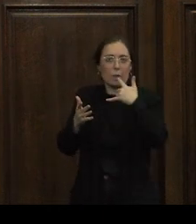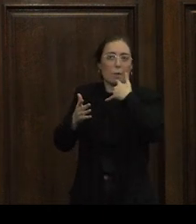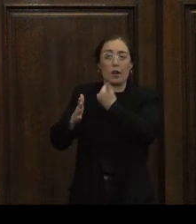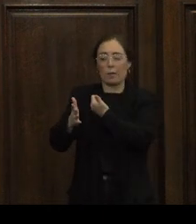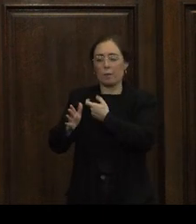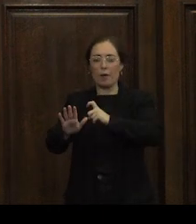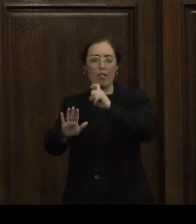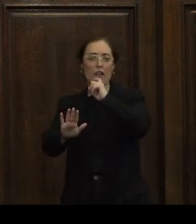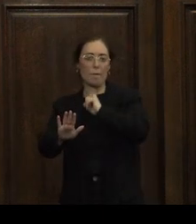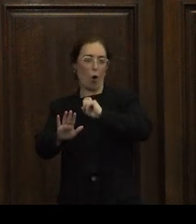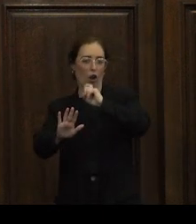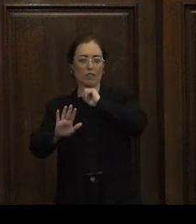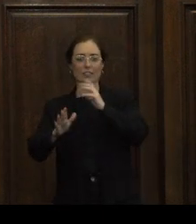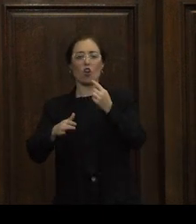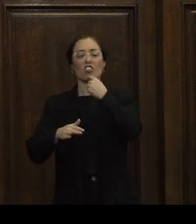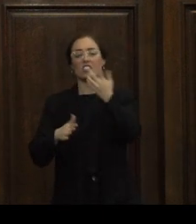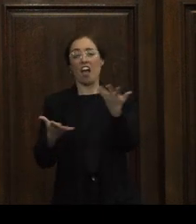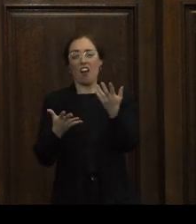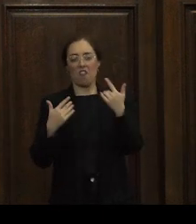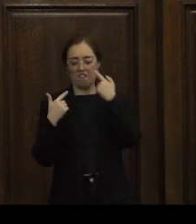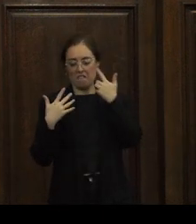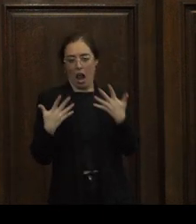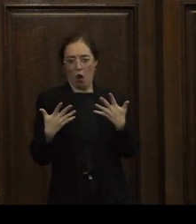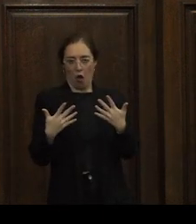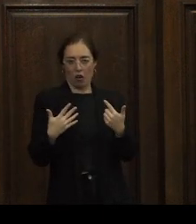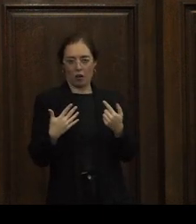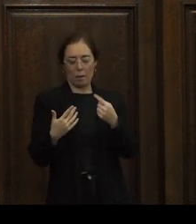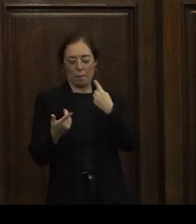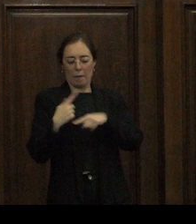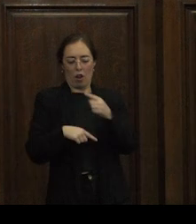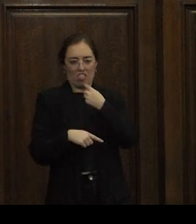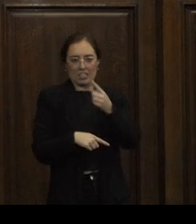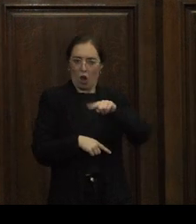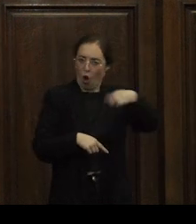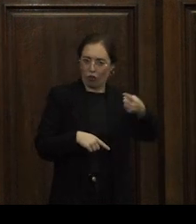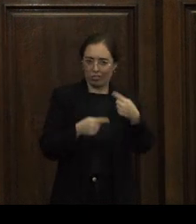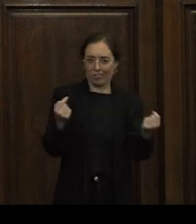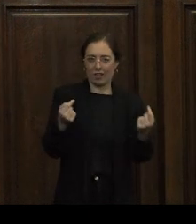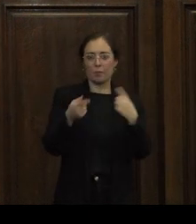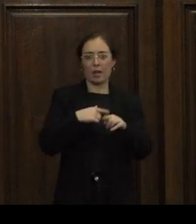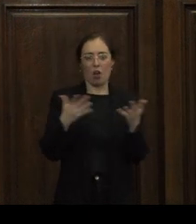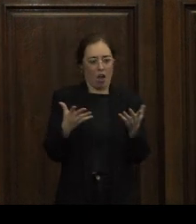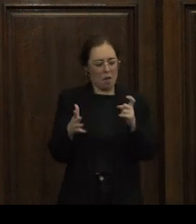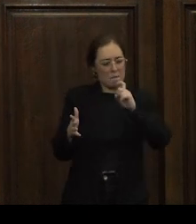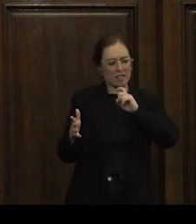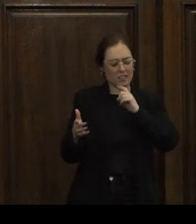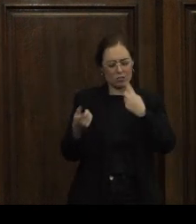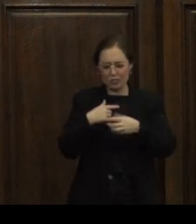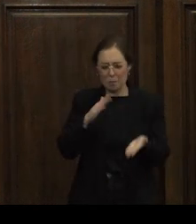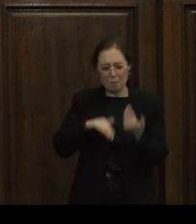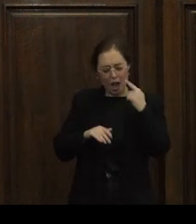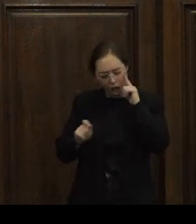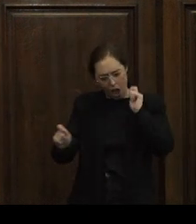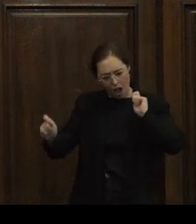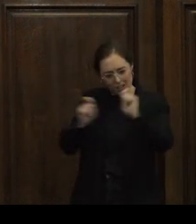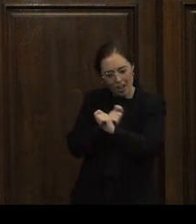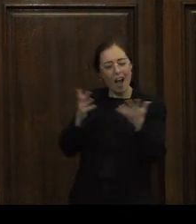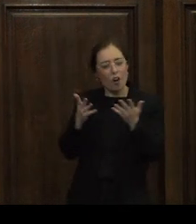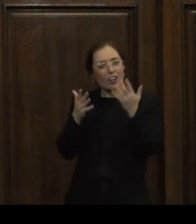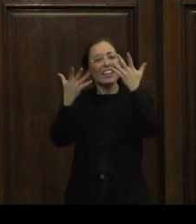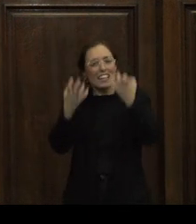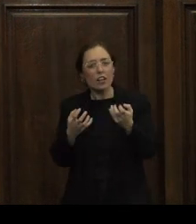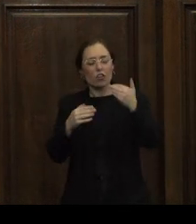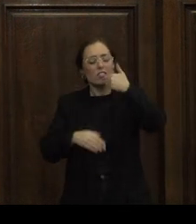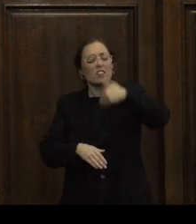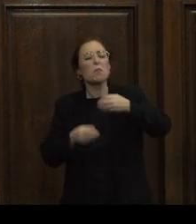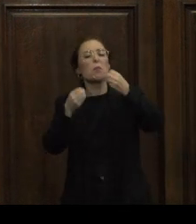moderna, burguesa, decimonónica, rumbo a ciertos cinismos que hoy proliferan y que son los que más me interesa tratar de entender en